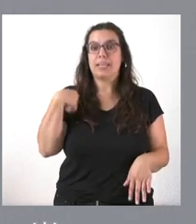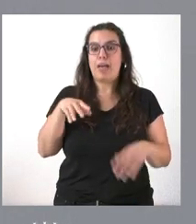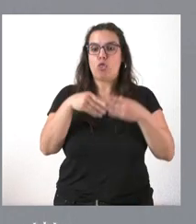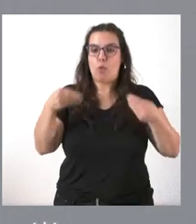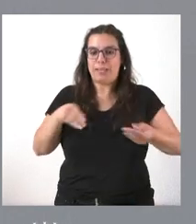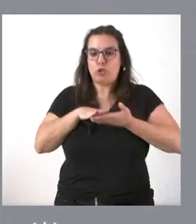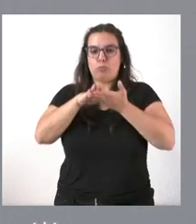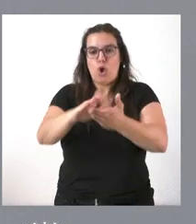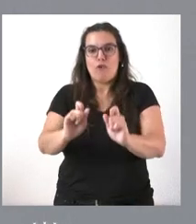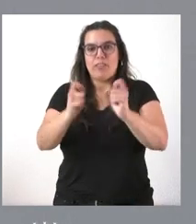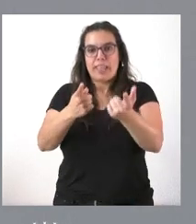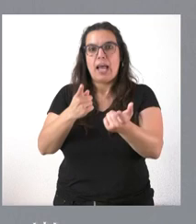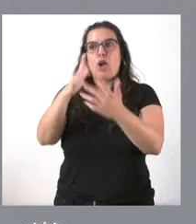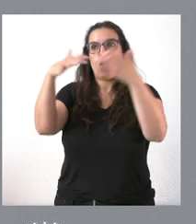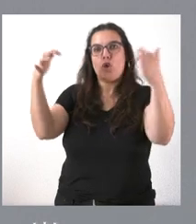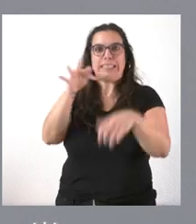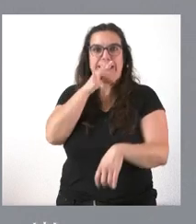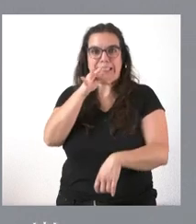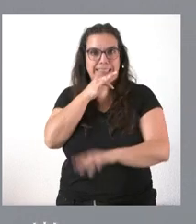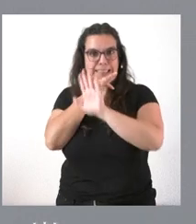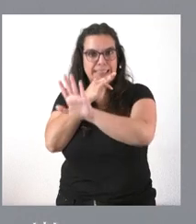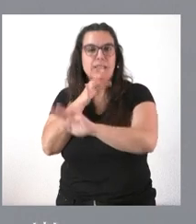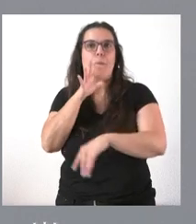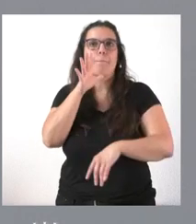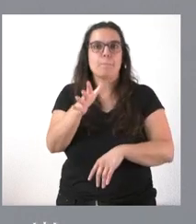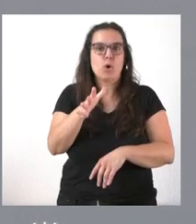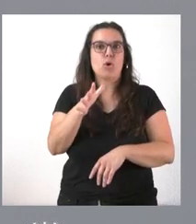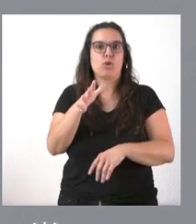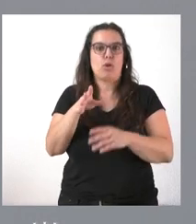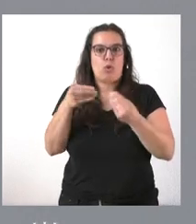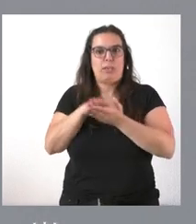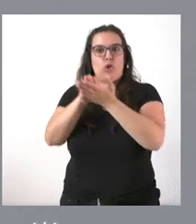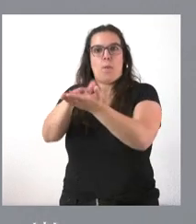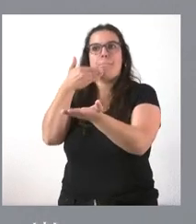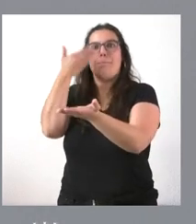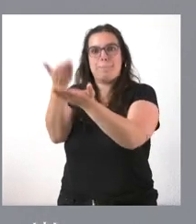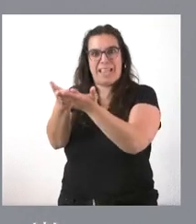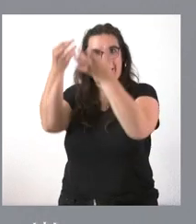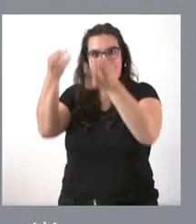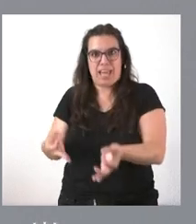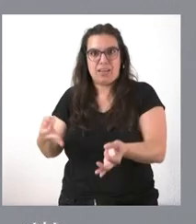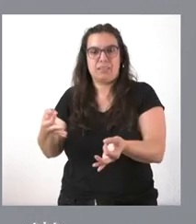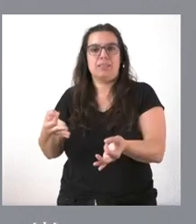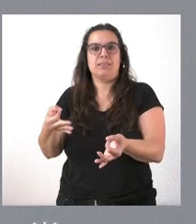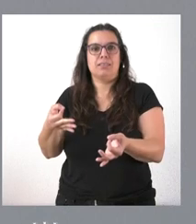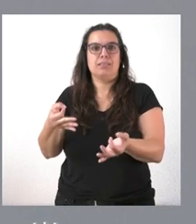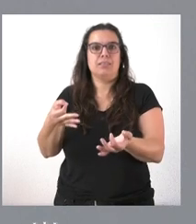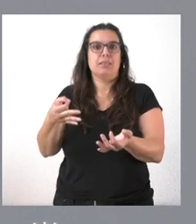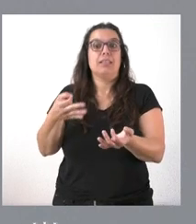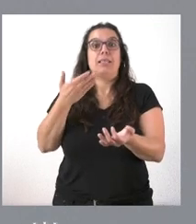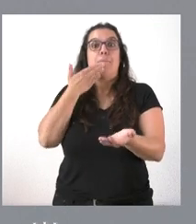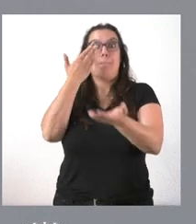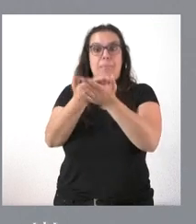formal a las cortes de Castilla y león porque el documento formal sería pedir el debate no tanto el no pedirlo algo que se hará